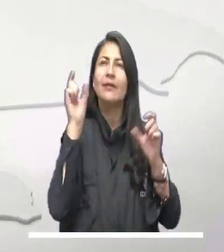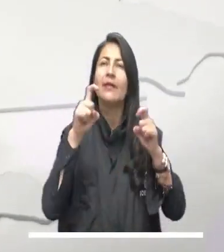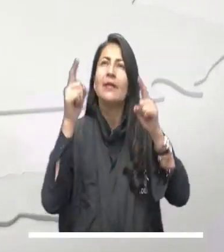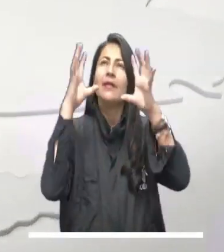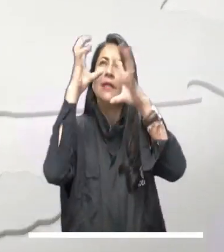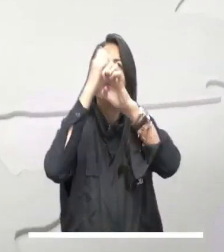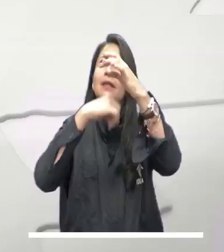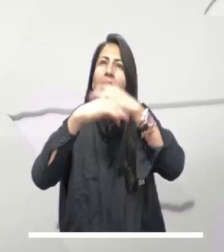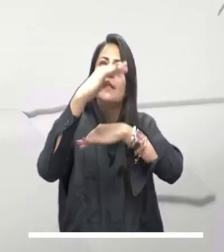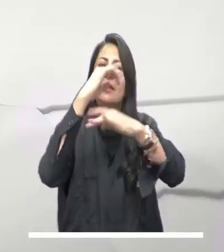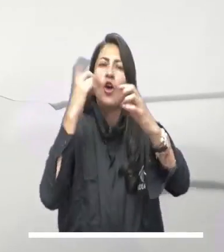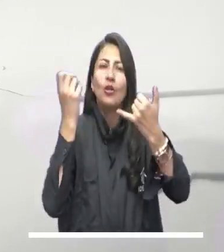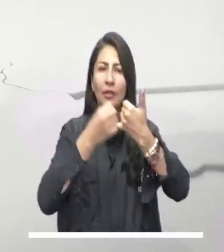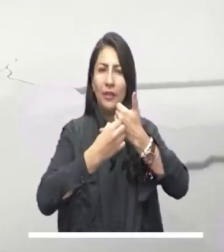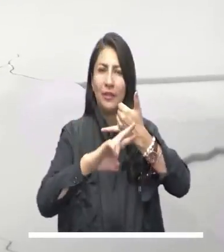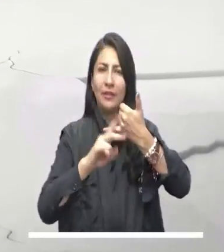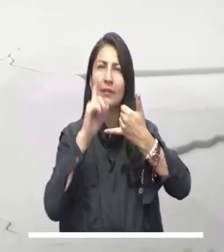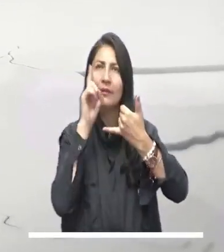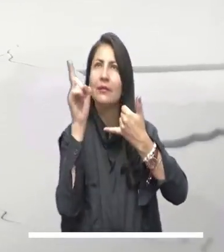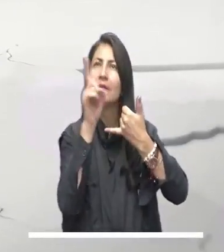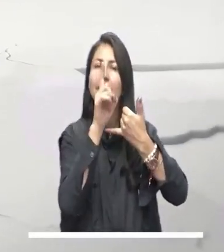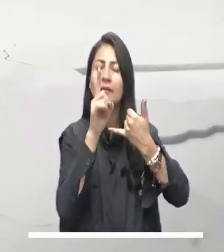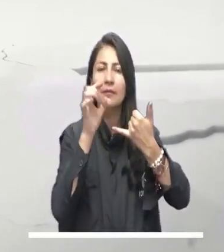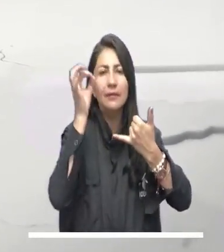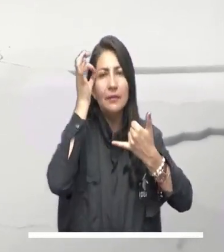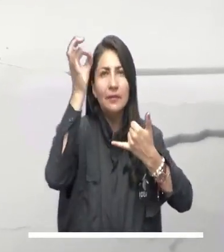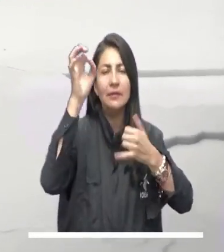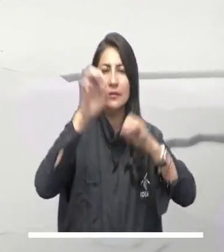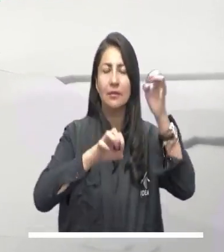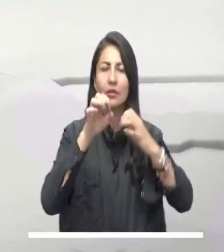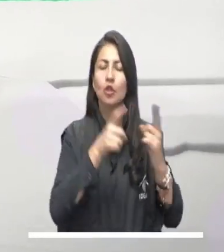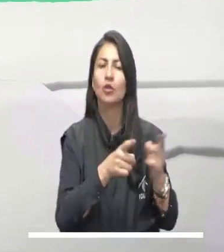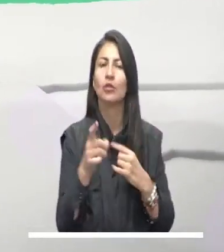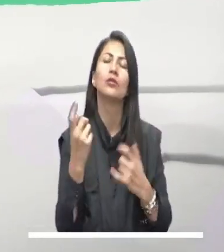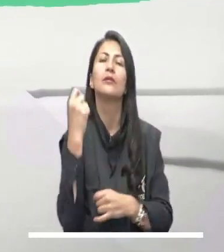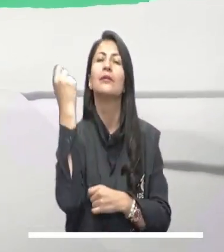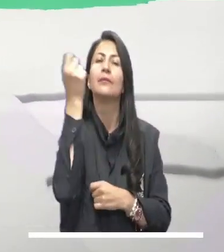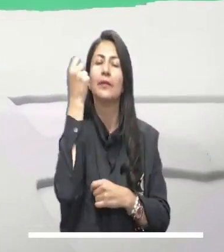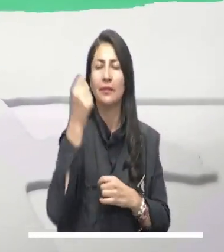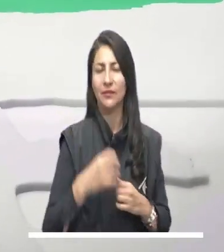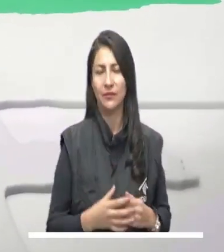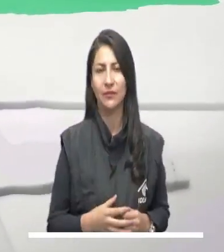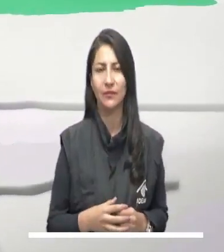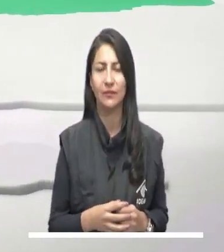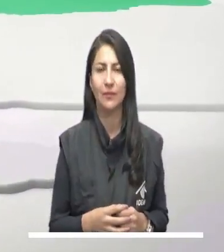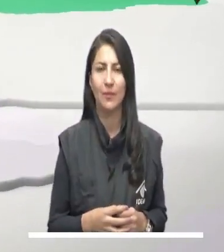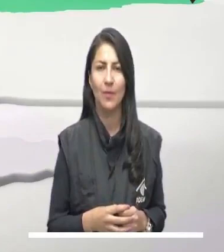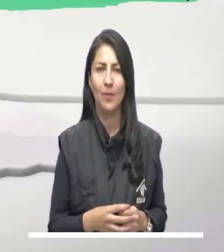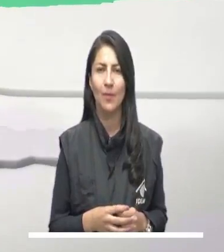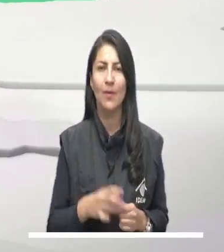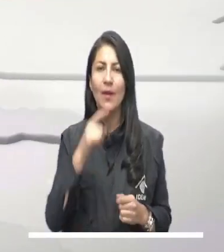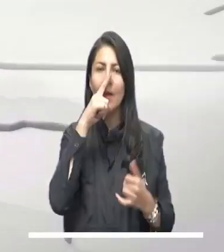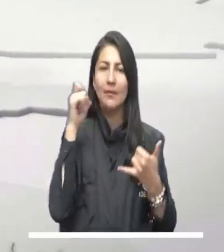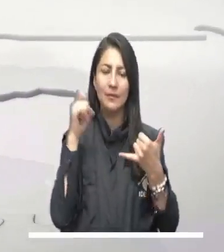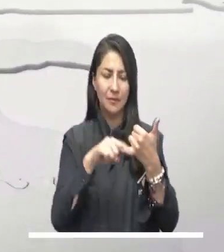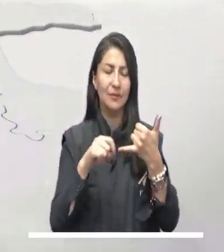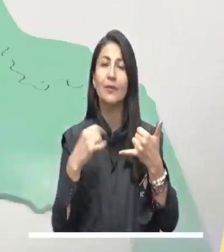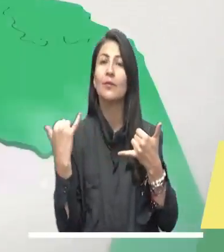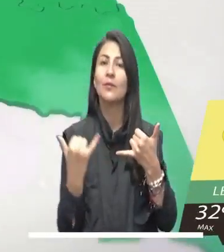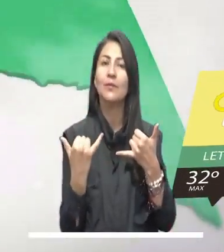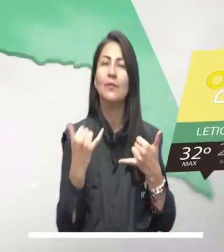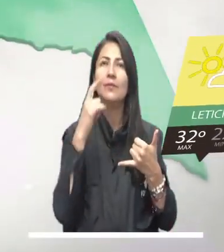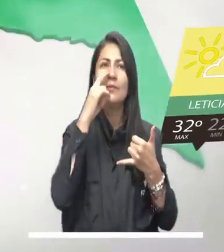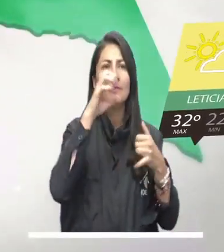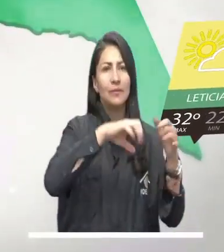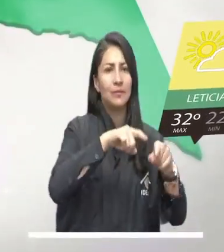Tiempo nuboso también se verá en gran parte de la Orinoquía, aunque no se descartan lluvias moderadas en el Meta. En la